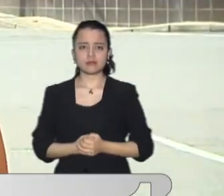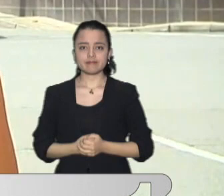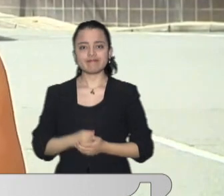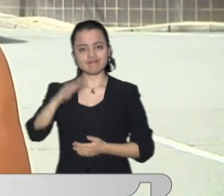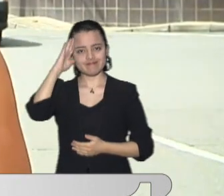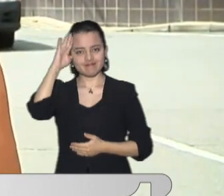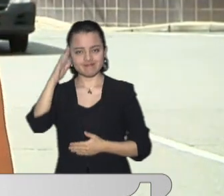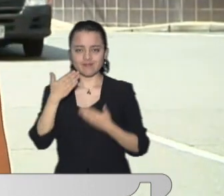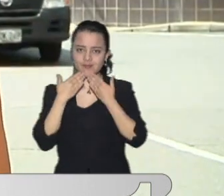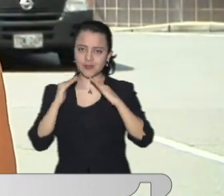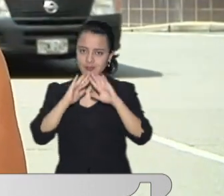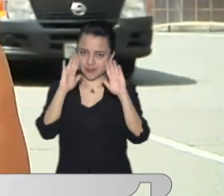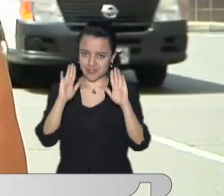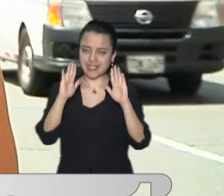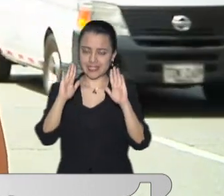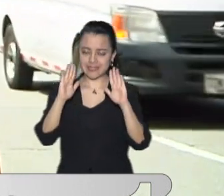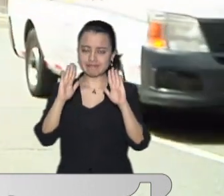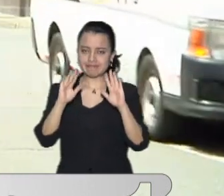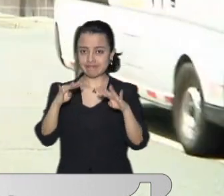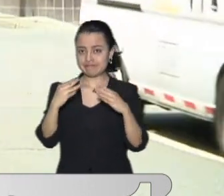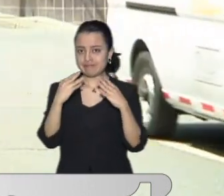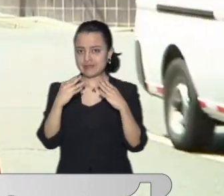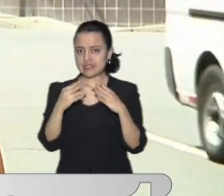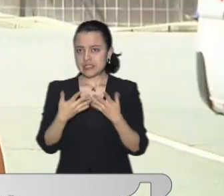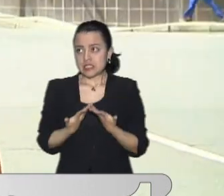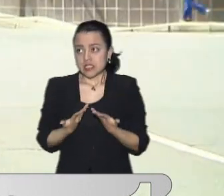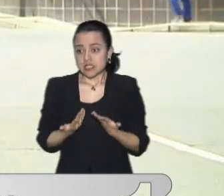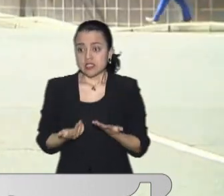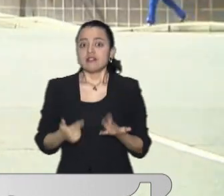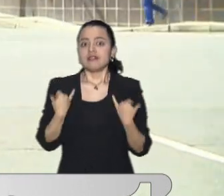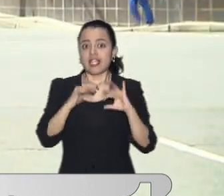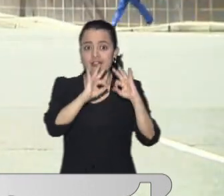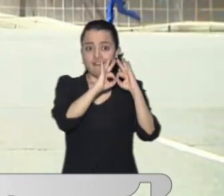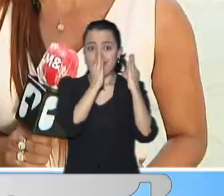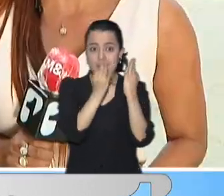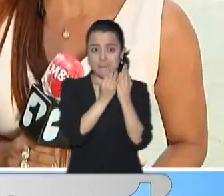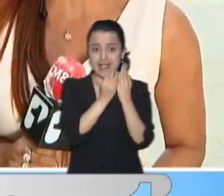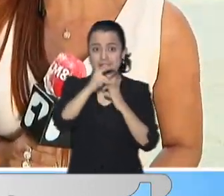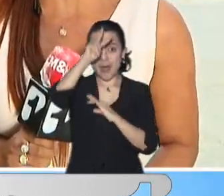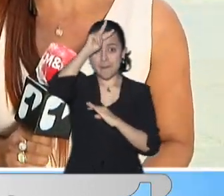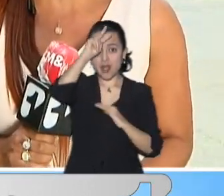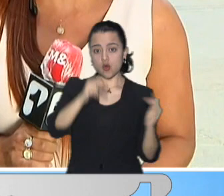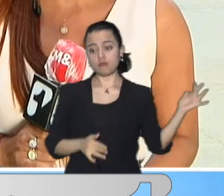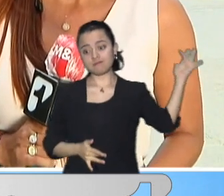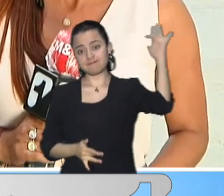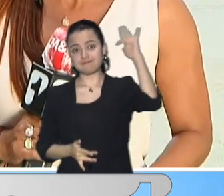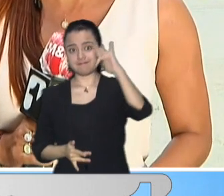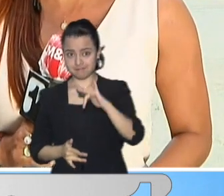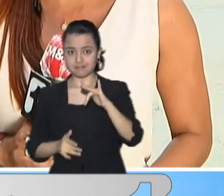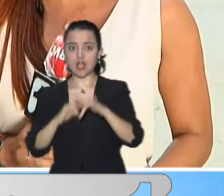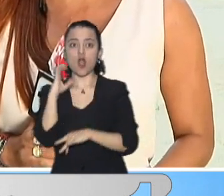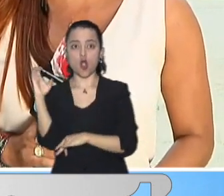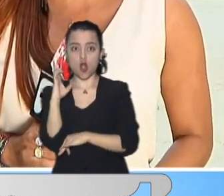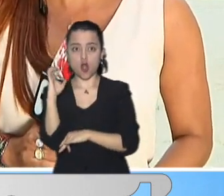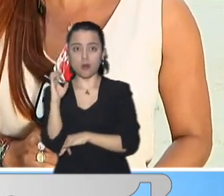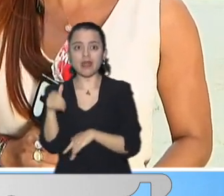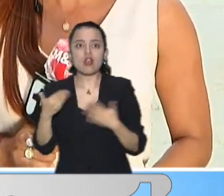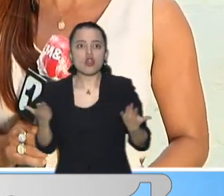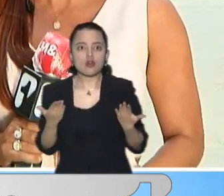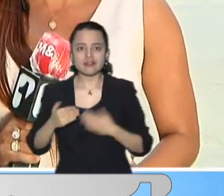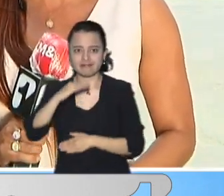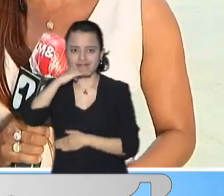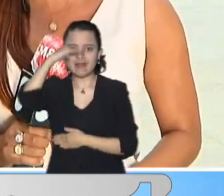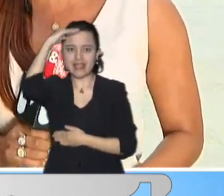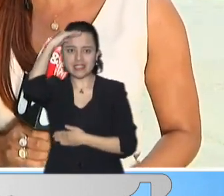Hola Luisa y televidentes, buenos días. No solamente llegaron al país para repatriar el cuerpo, sino que exactamente viajaron a Medellín para recorrer